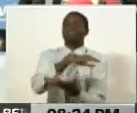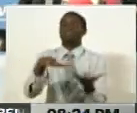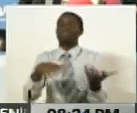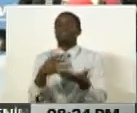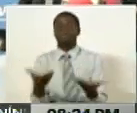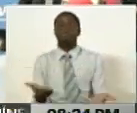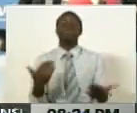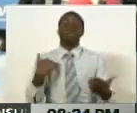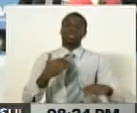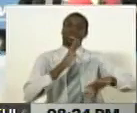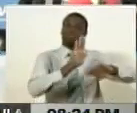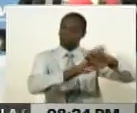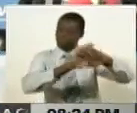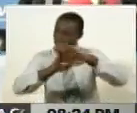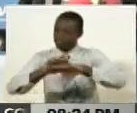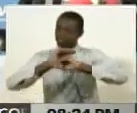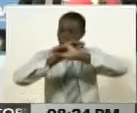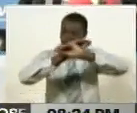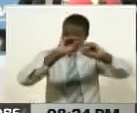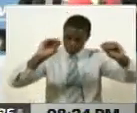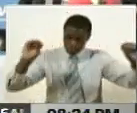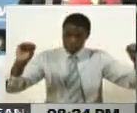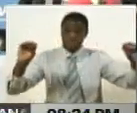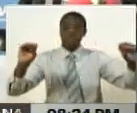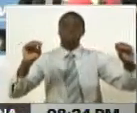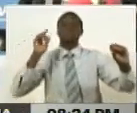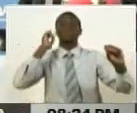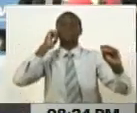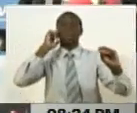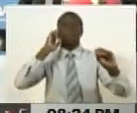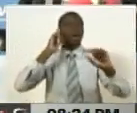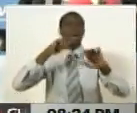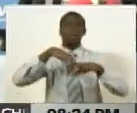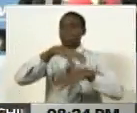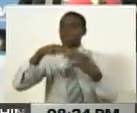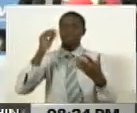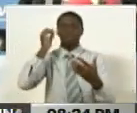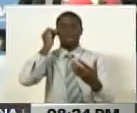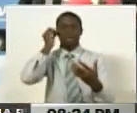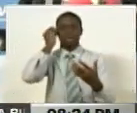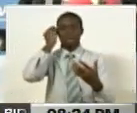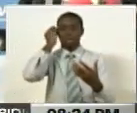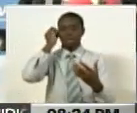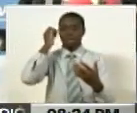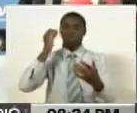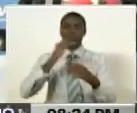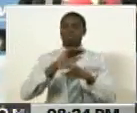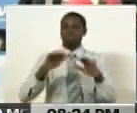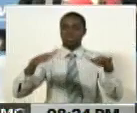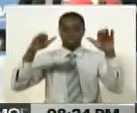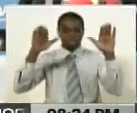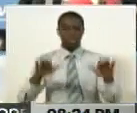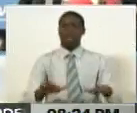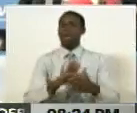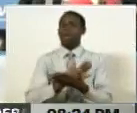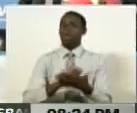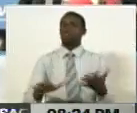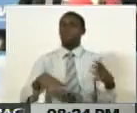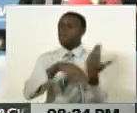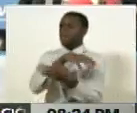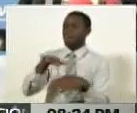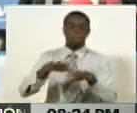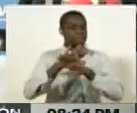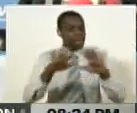un llamado a que cese la violencia. Ya es la hora de la gran reflexión de quienes